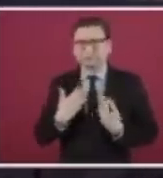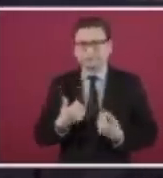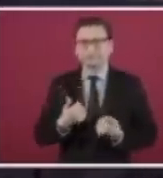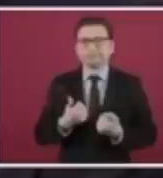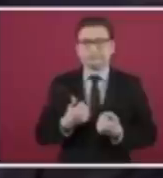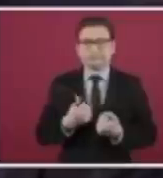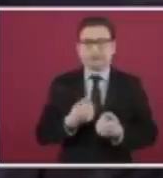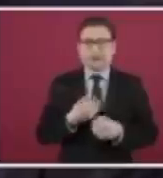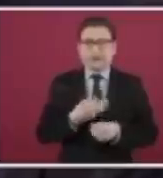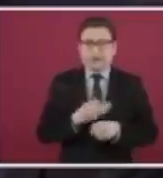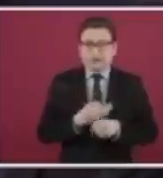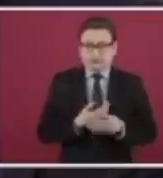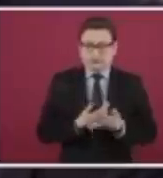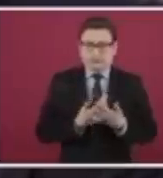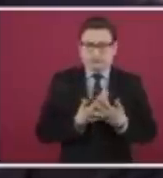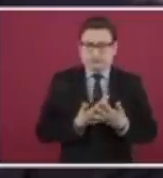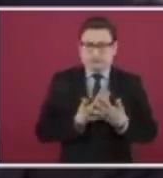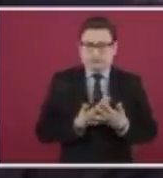vamos a esperar,